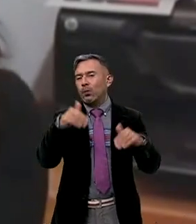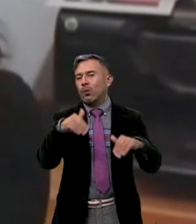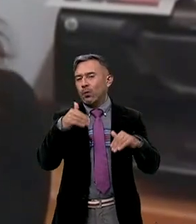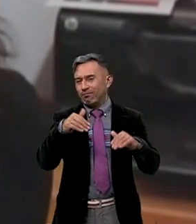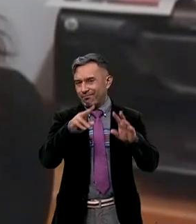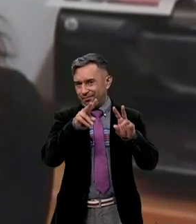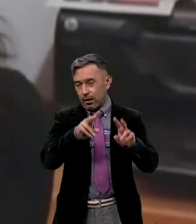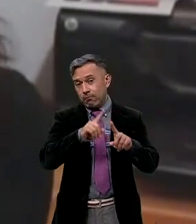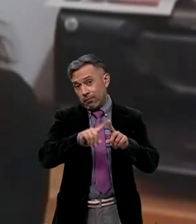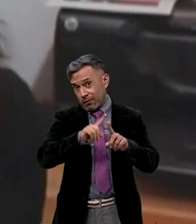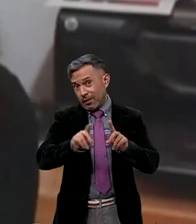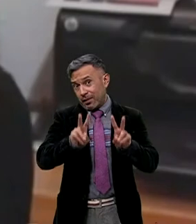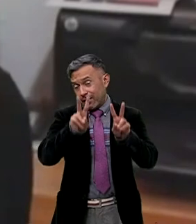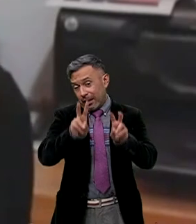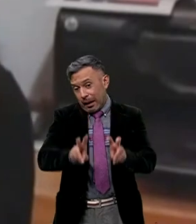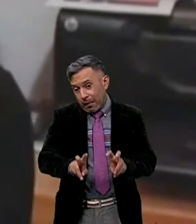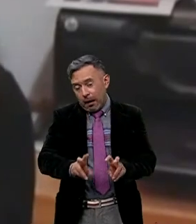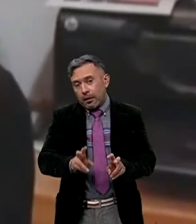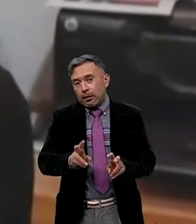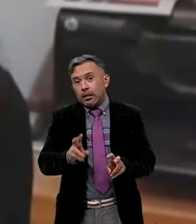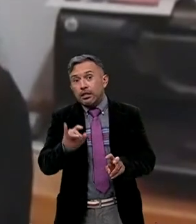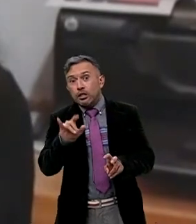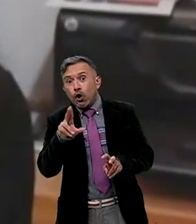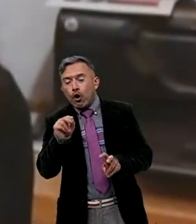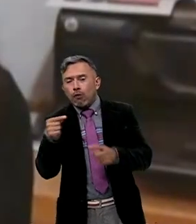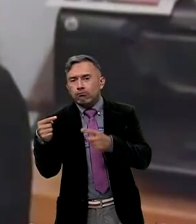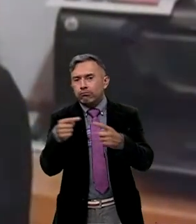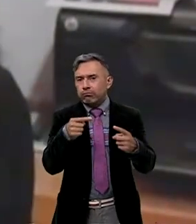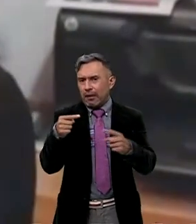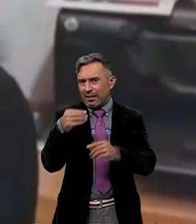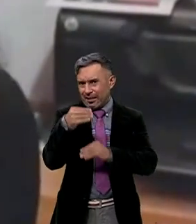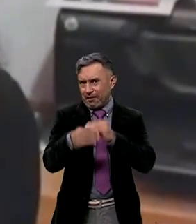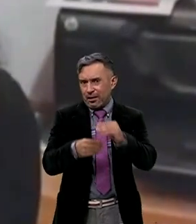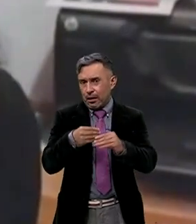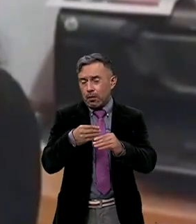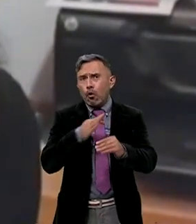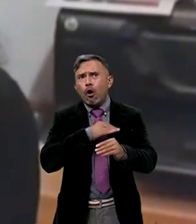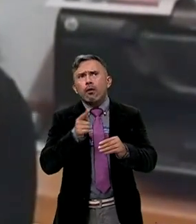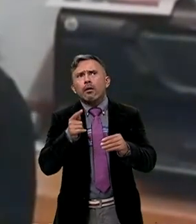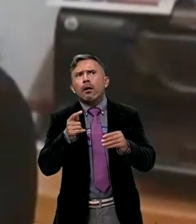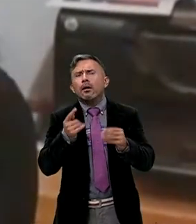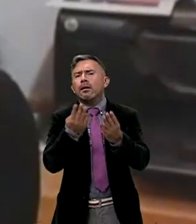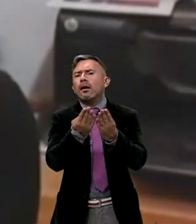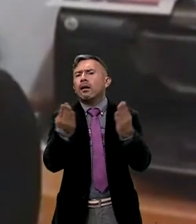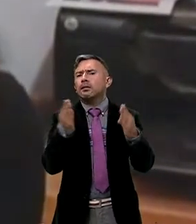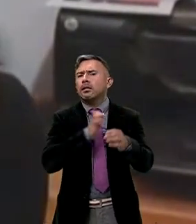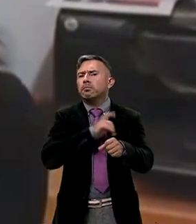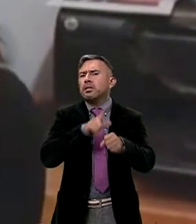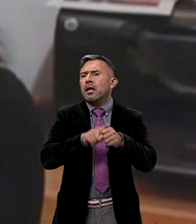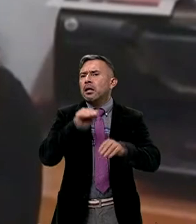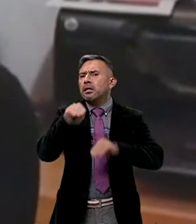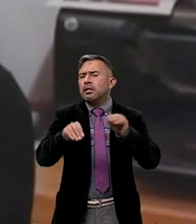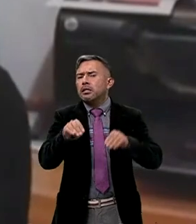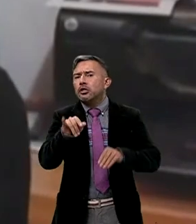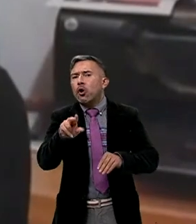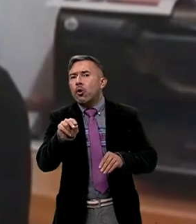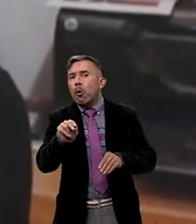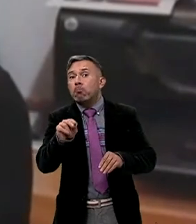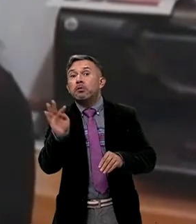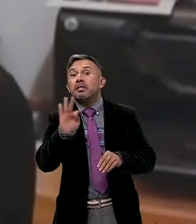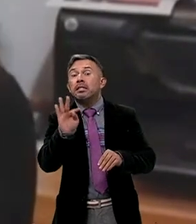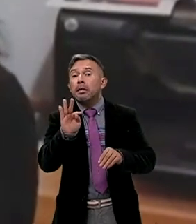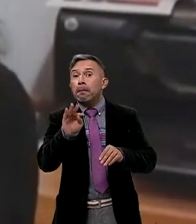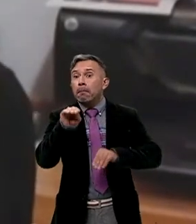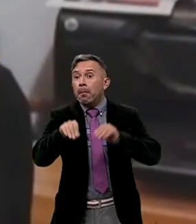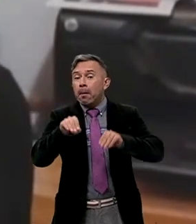temas este a debate no que si hubiéramos instalado casillas especiales o no a la mejor la participación se hubiera